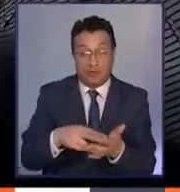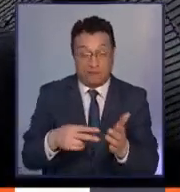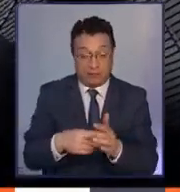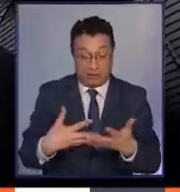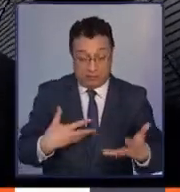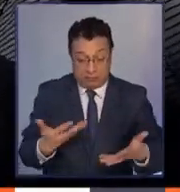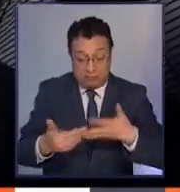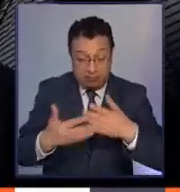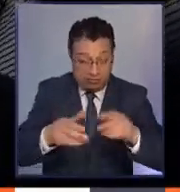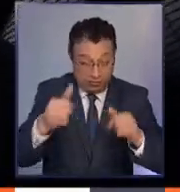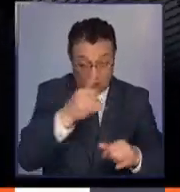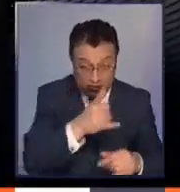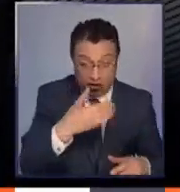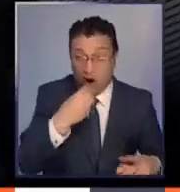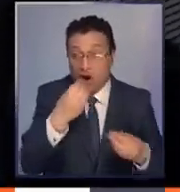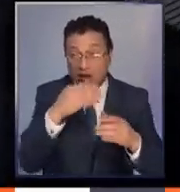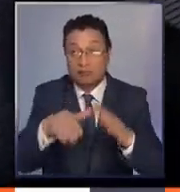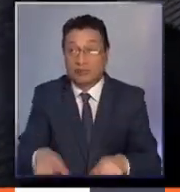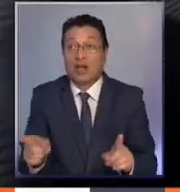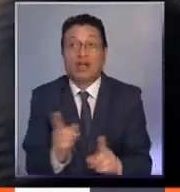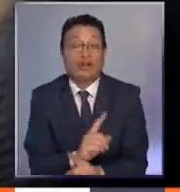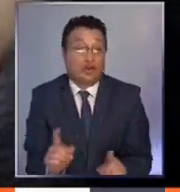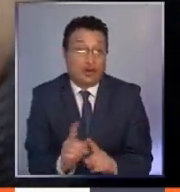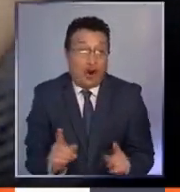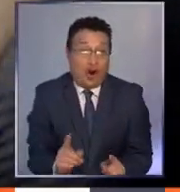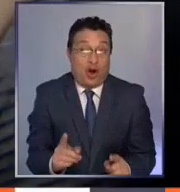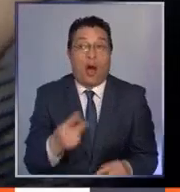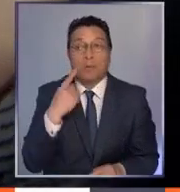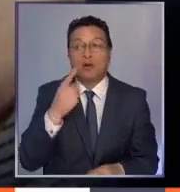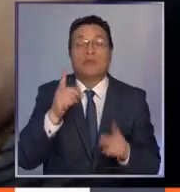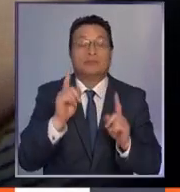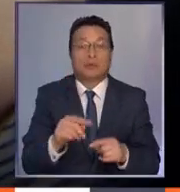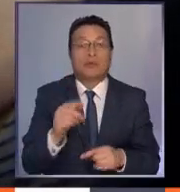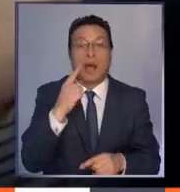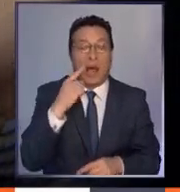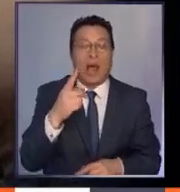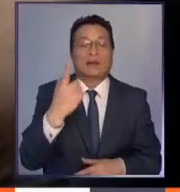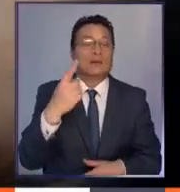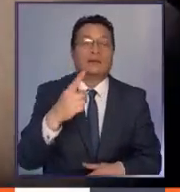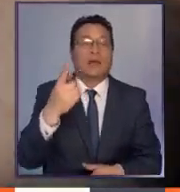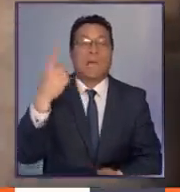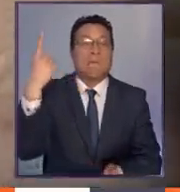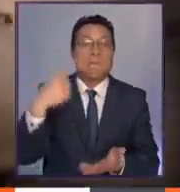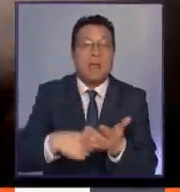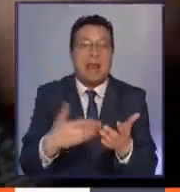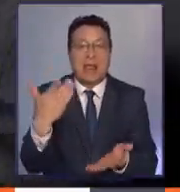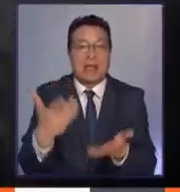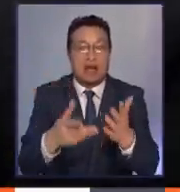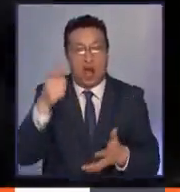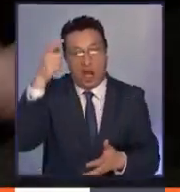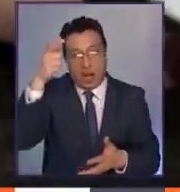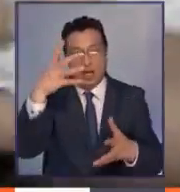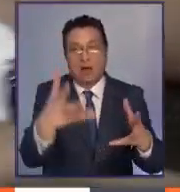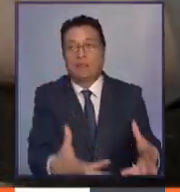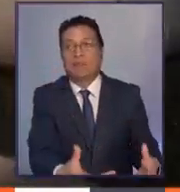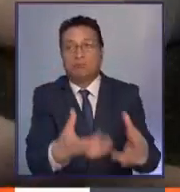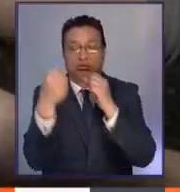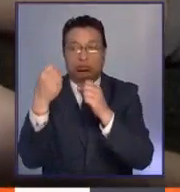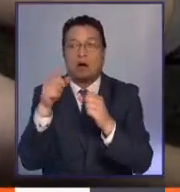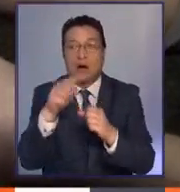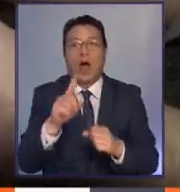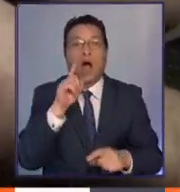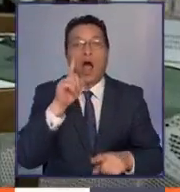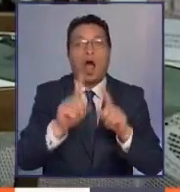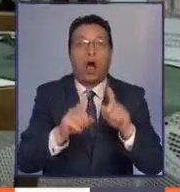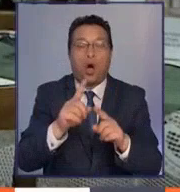ni de almacenamiento de los alimentos, aunque igual se decomisó casi una tonelada de carne del local, entre la que también se encontraron productos